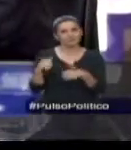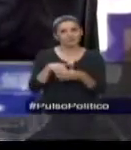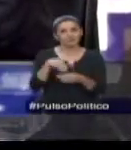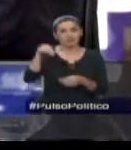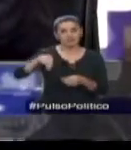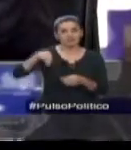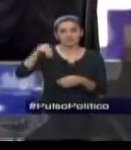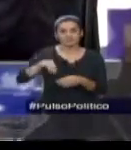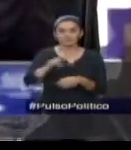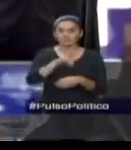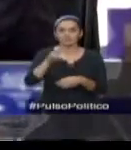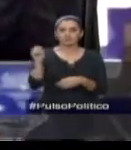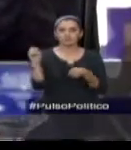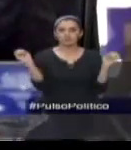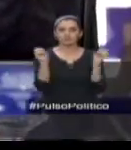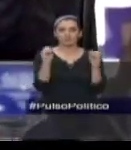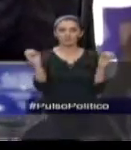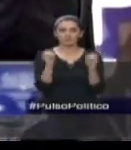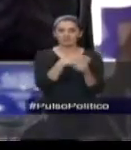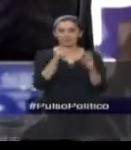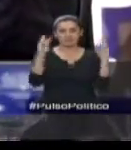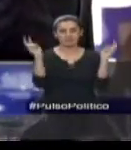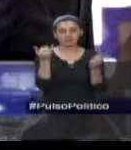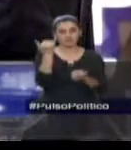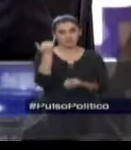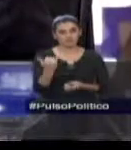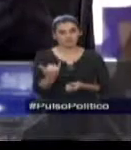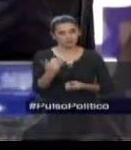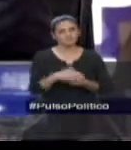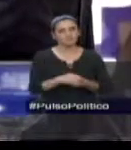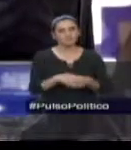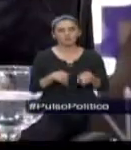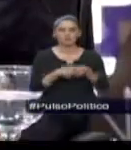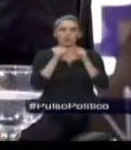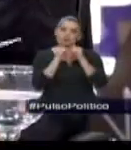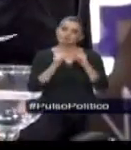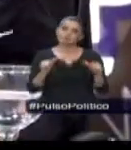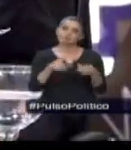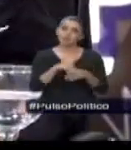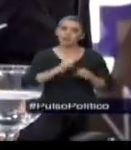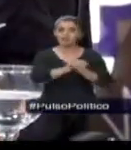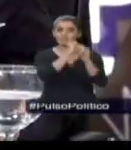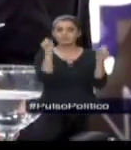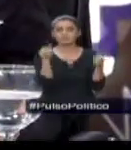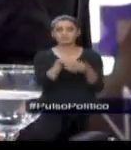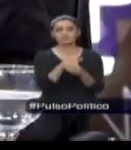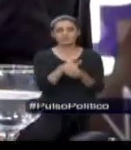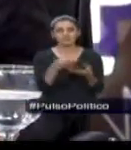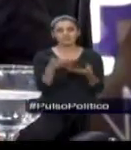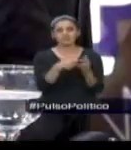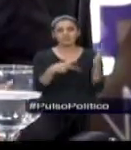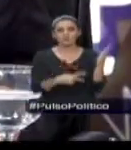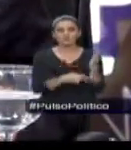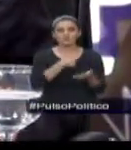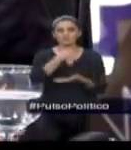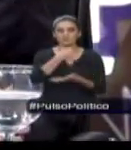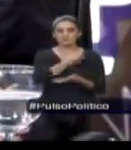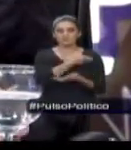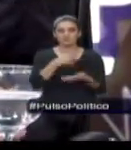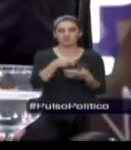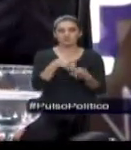martes 20 de octubre y el tema que vamos a tratar el día de hoy como la anuncie en la mañana en pensamiento crítico y también en las redes sociales